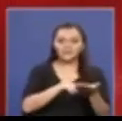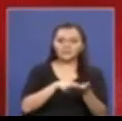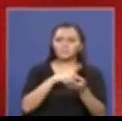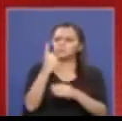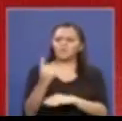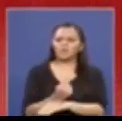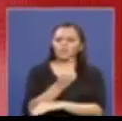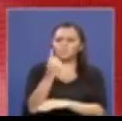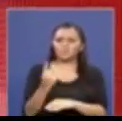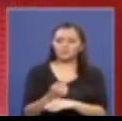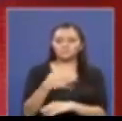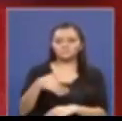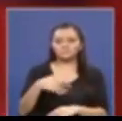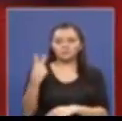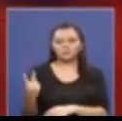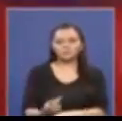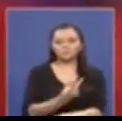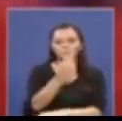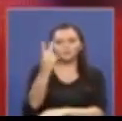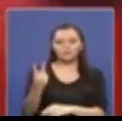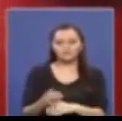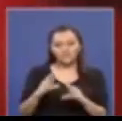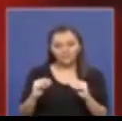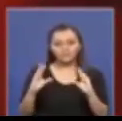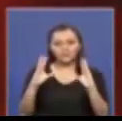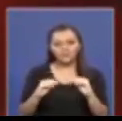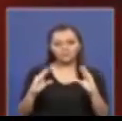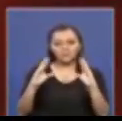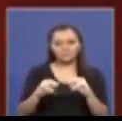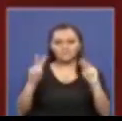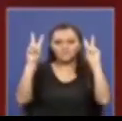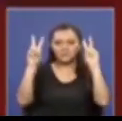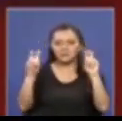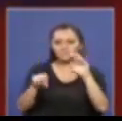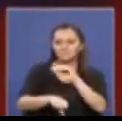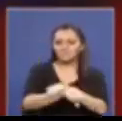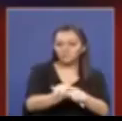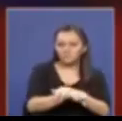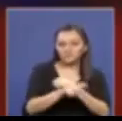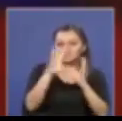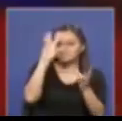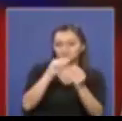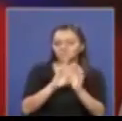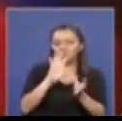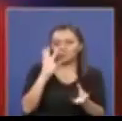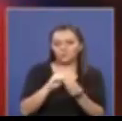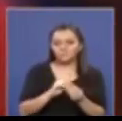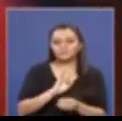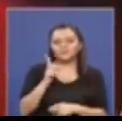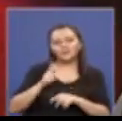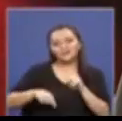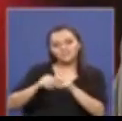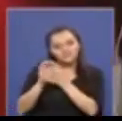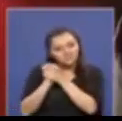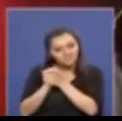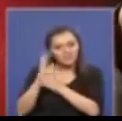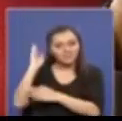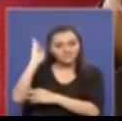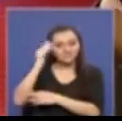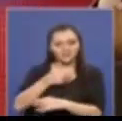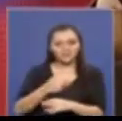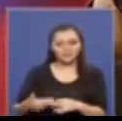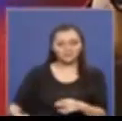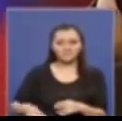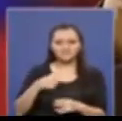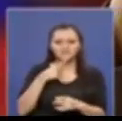programada para una hora, nos demoramos más de dos horas, porque conversamos de todo, por supuesto, fútbol incluido, ¿no? Una querida amiga, increíble,